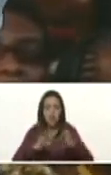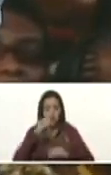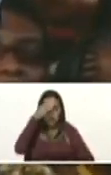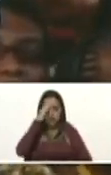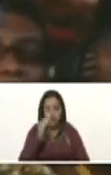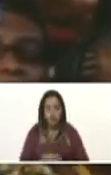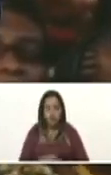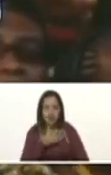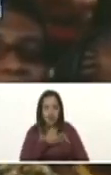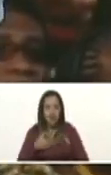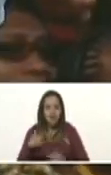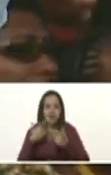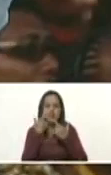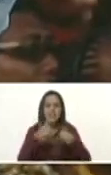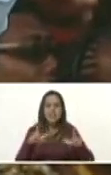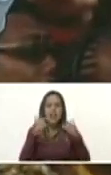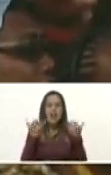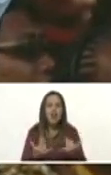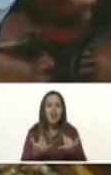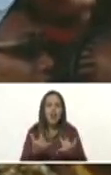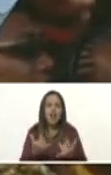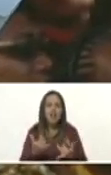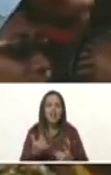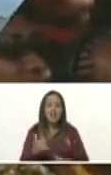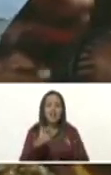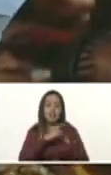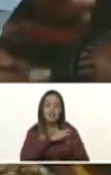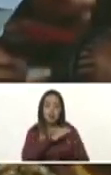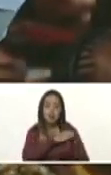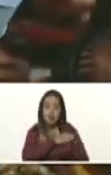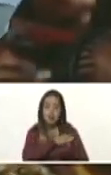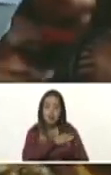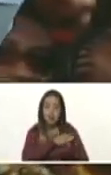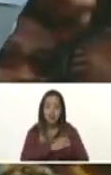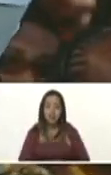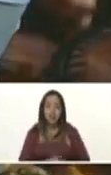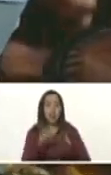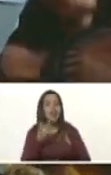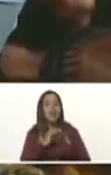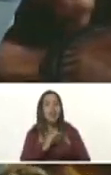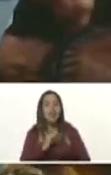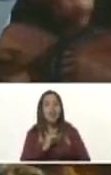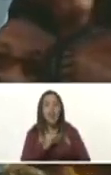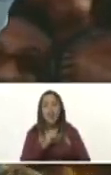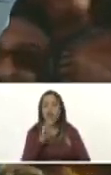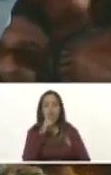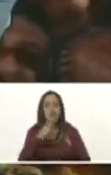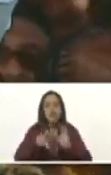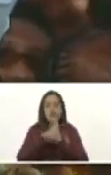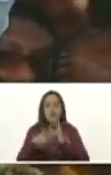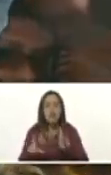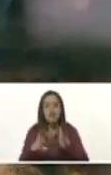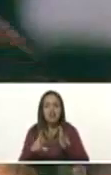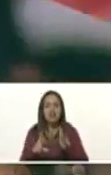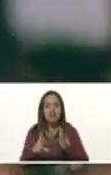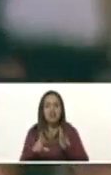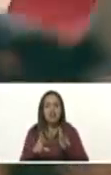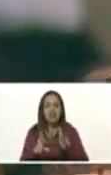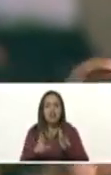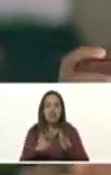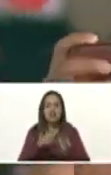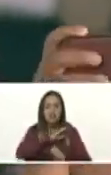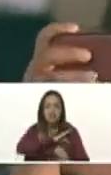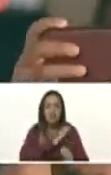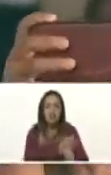Exigimos la libertad inmediata de Lula da Silva, víctima de un abusivo, ilegal e indignante ejercicio del